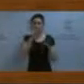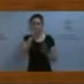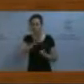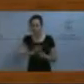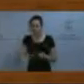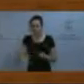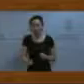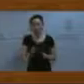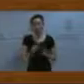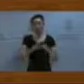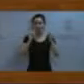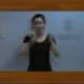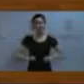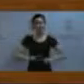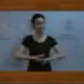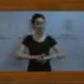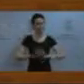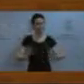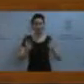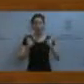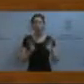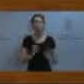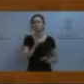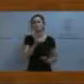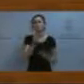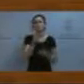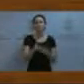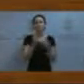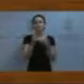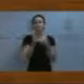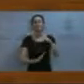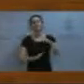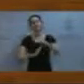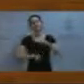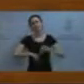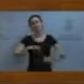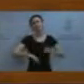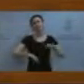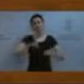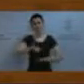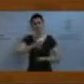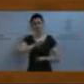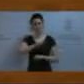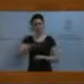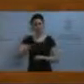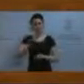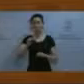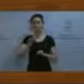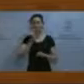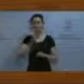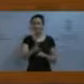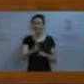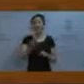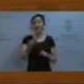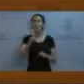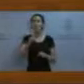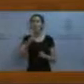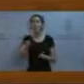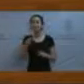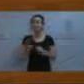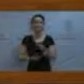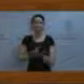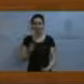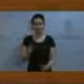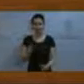acuerdo. 3 años tuvieron la obra parada. No me diga que en esta Cámara no le hemos preguntado, interpelado y advertido qué van a hacer con Boves, qué van a hacer con Boves.